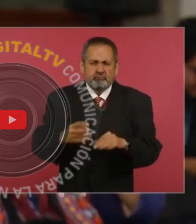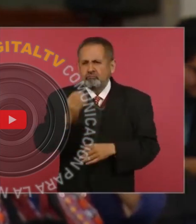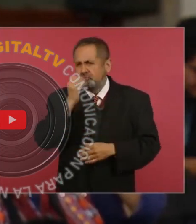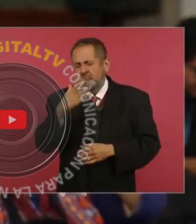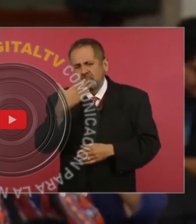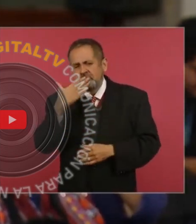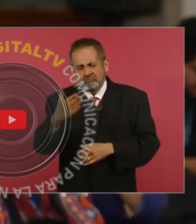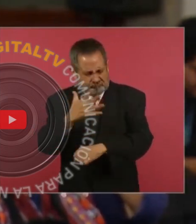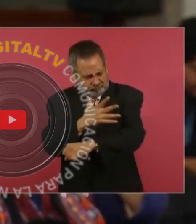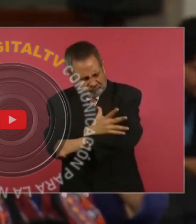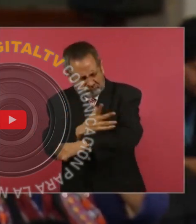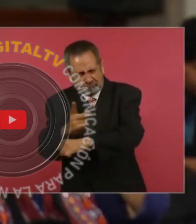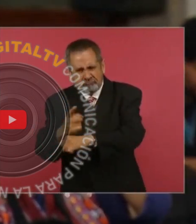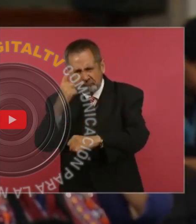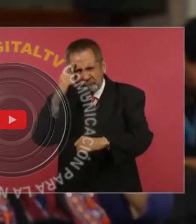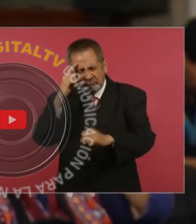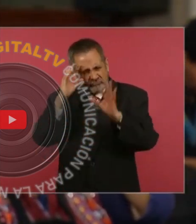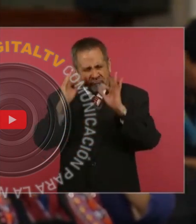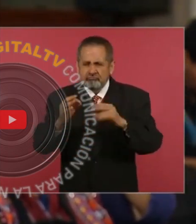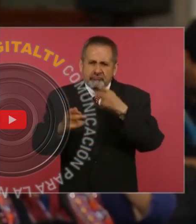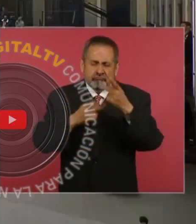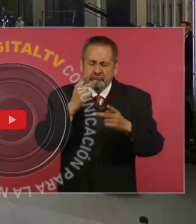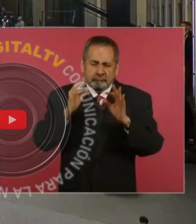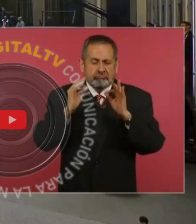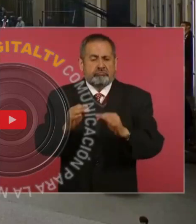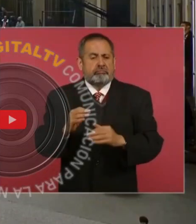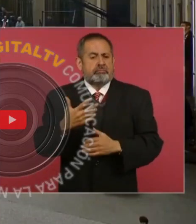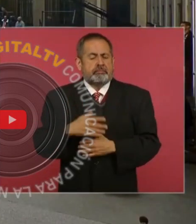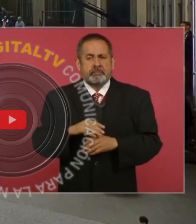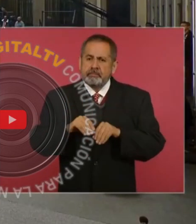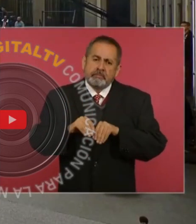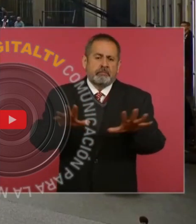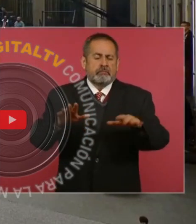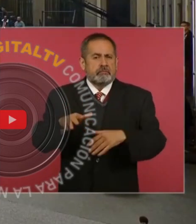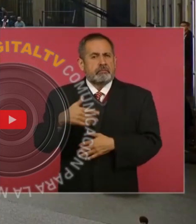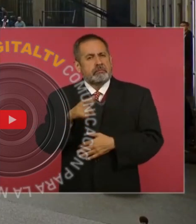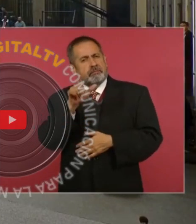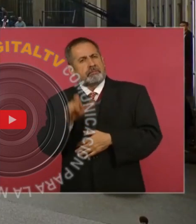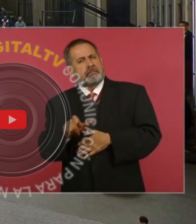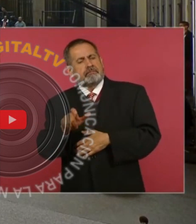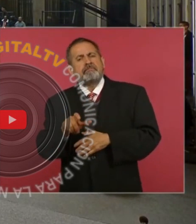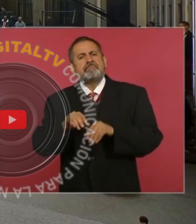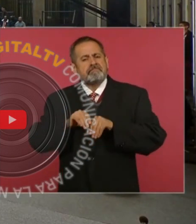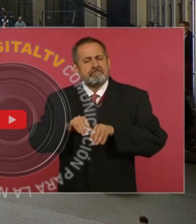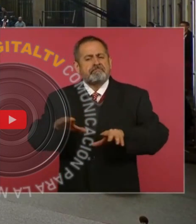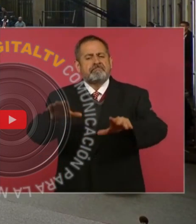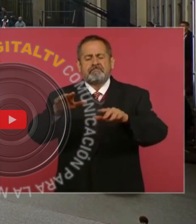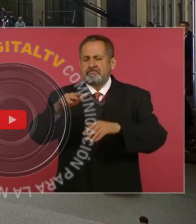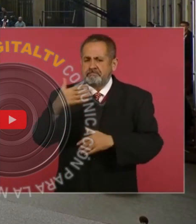extraordinaria honestidad intelectual que trasciende de su manera de